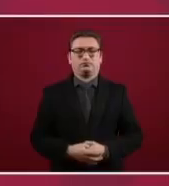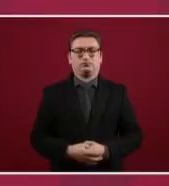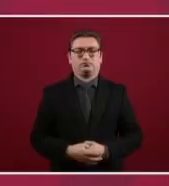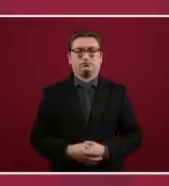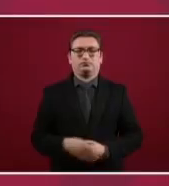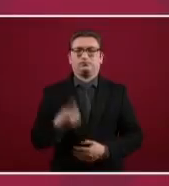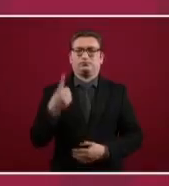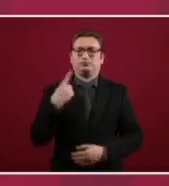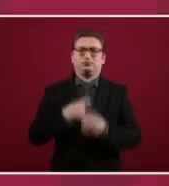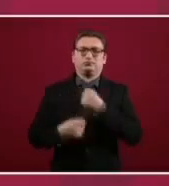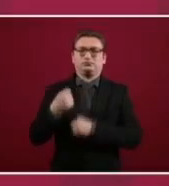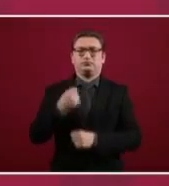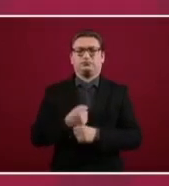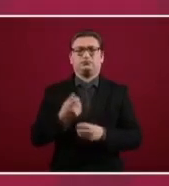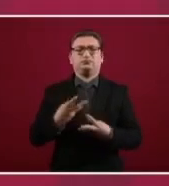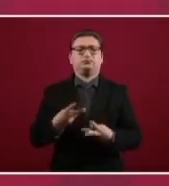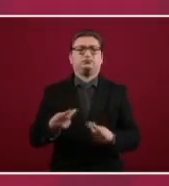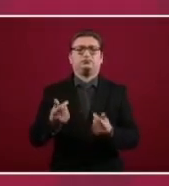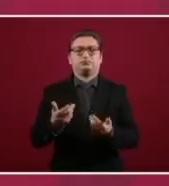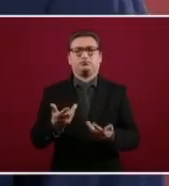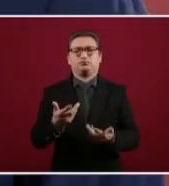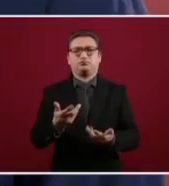el año pasado gastaron